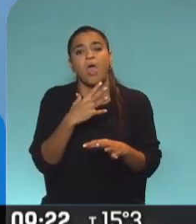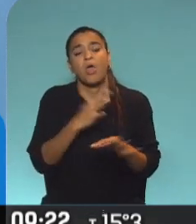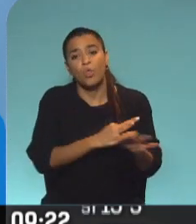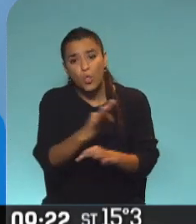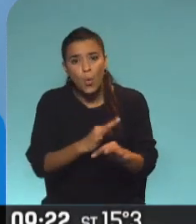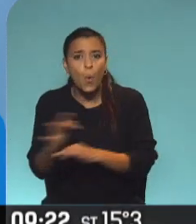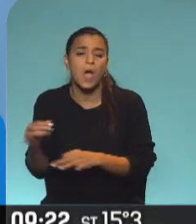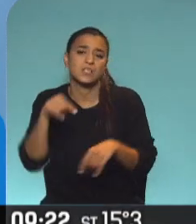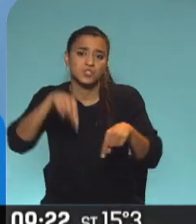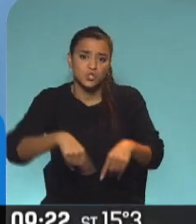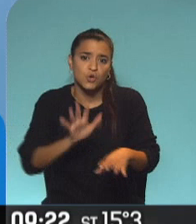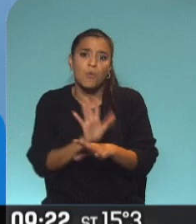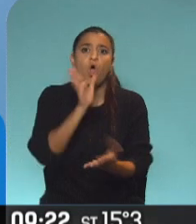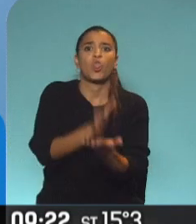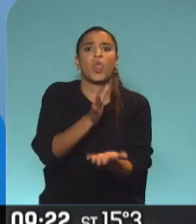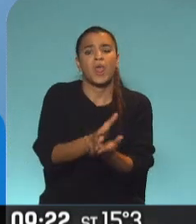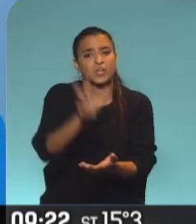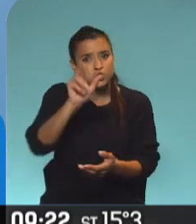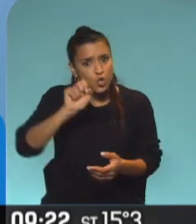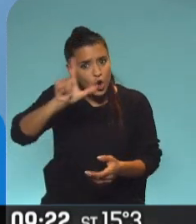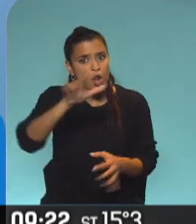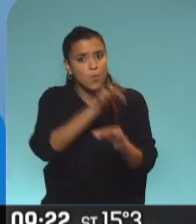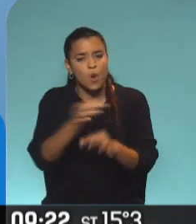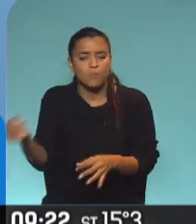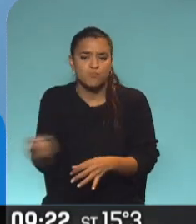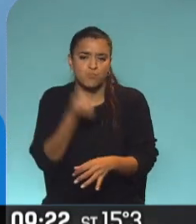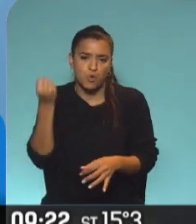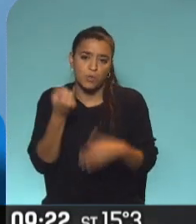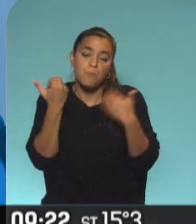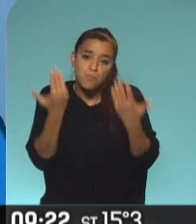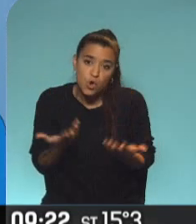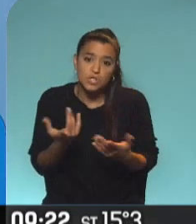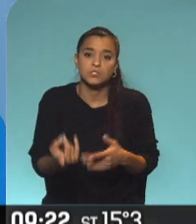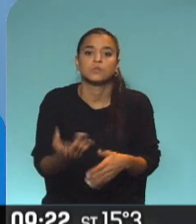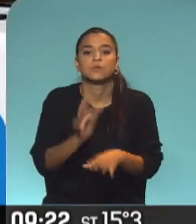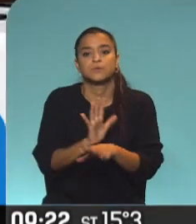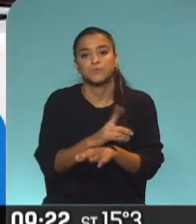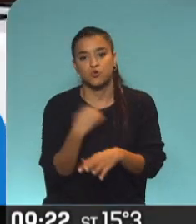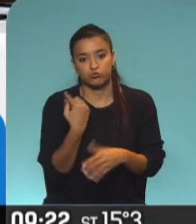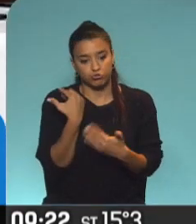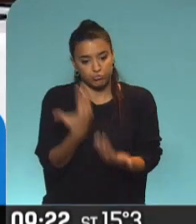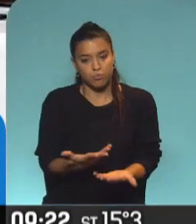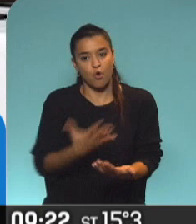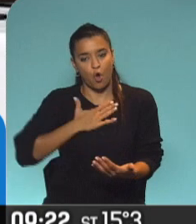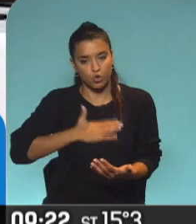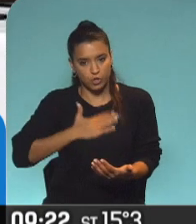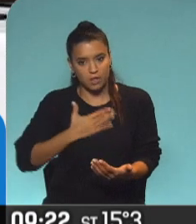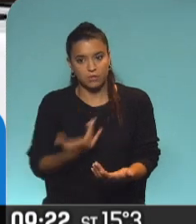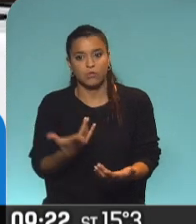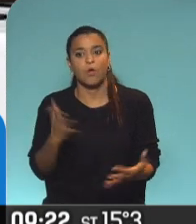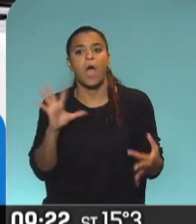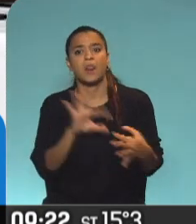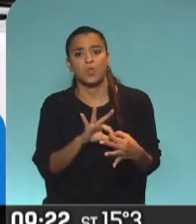puerta de ejercicio de derechos y el rol de las escuelas en esto es fundamental, por eso a disposición y estamos muy contentos que vuelva a haber una